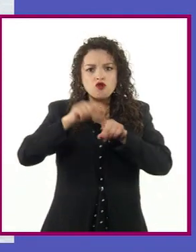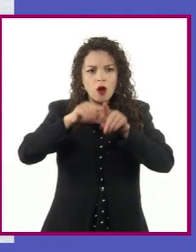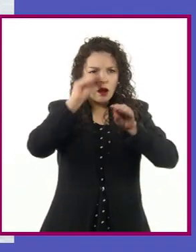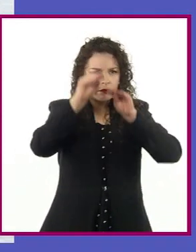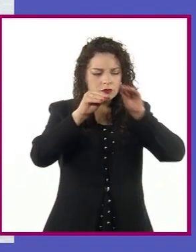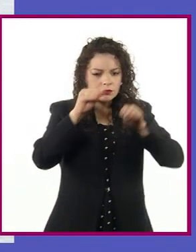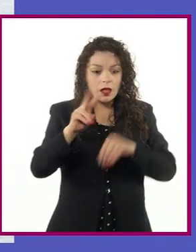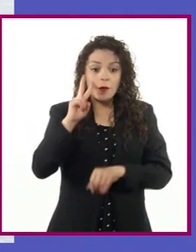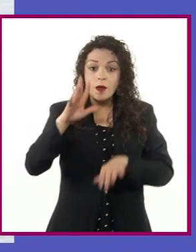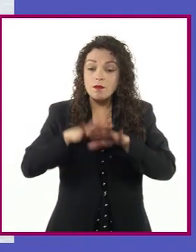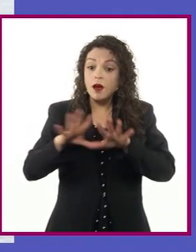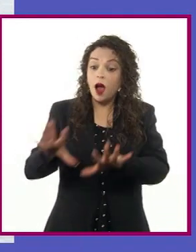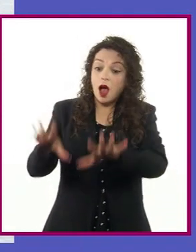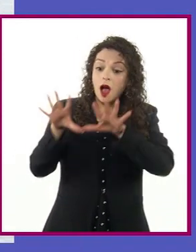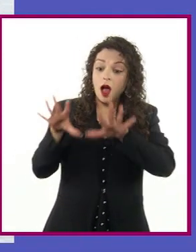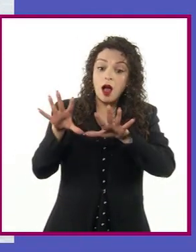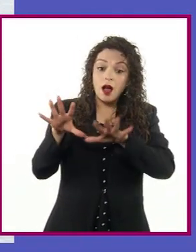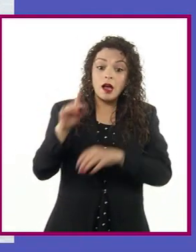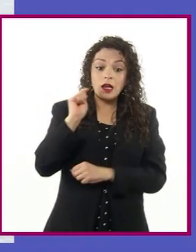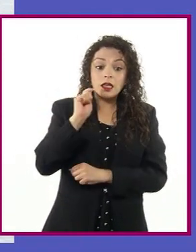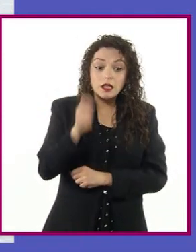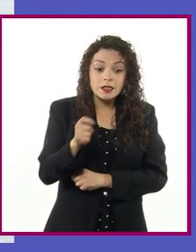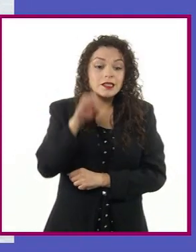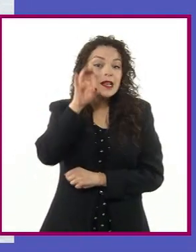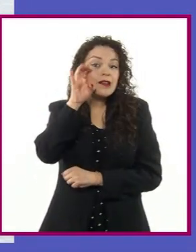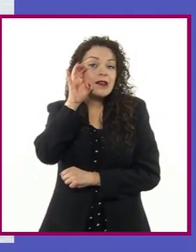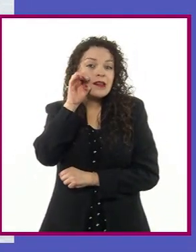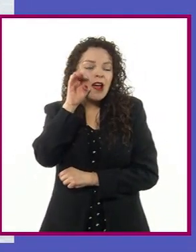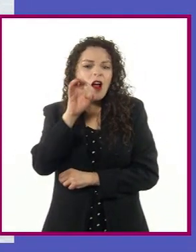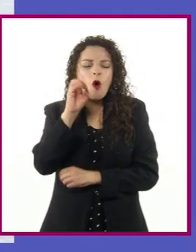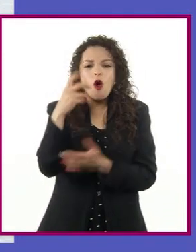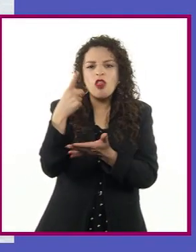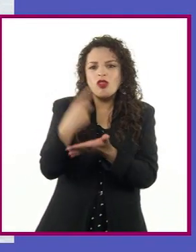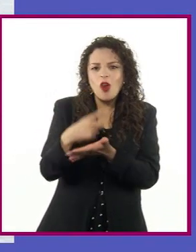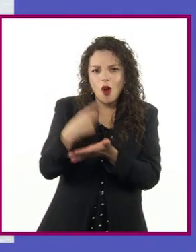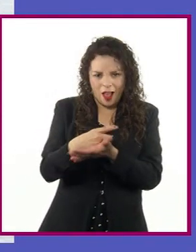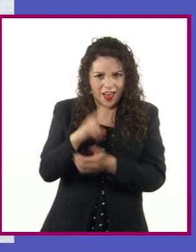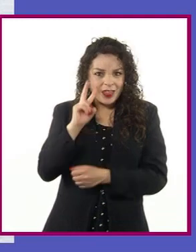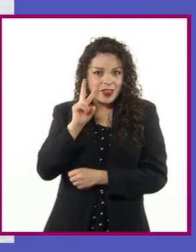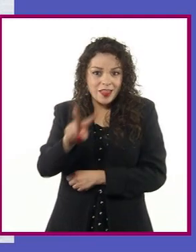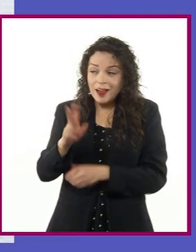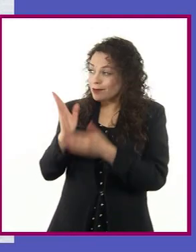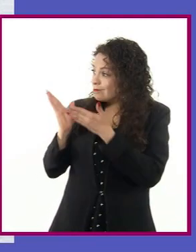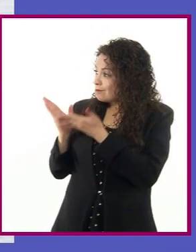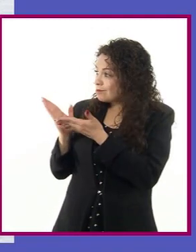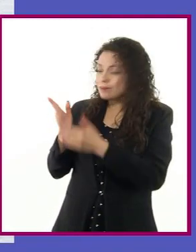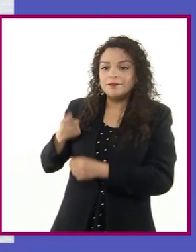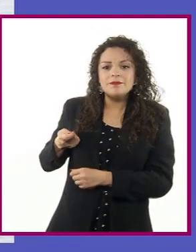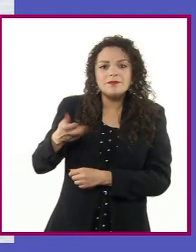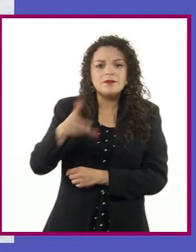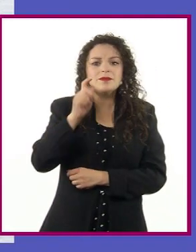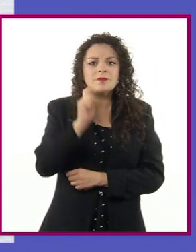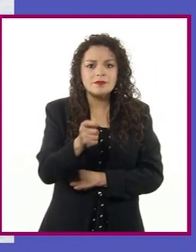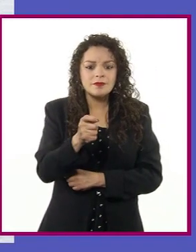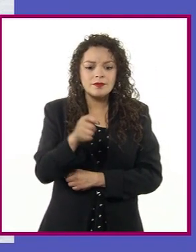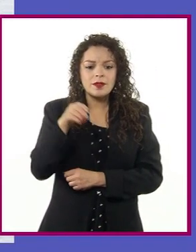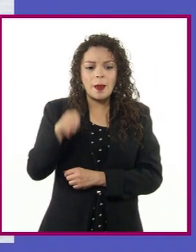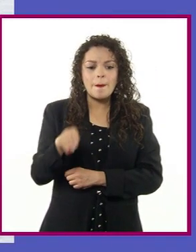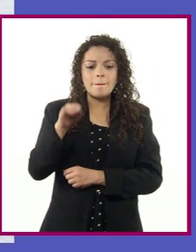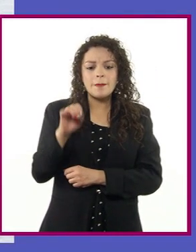la presencia de esa especie de naranja dorado que vemos, al que se le denominó